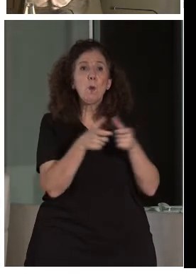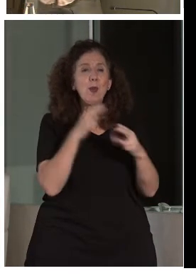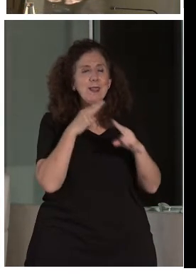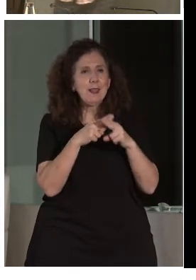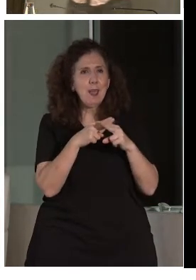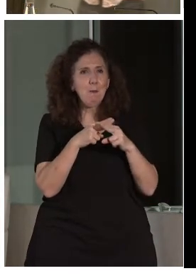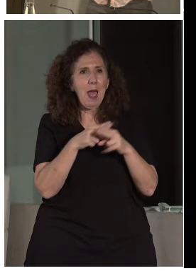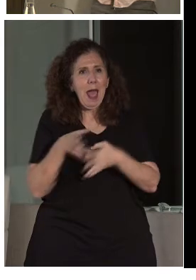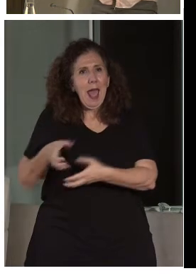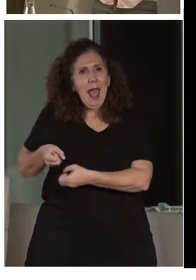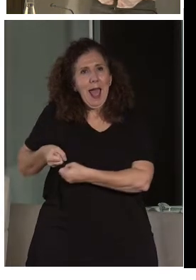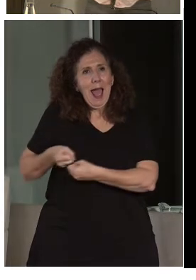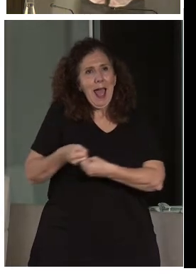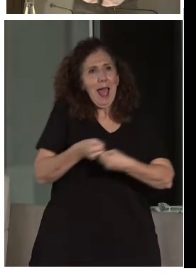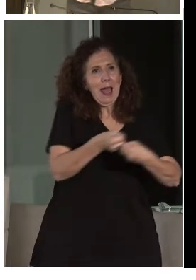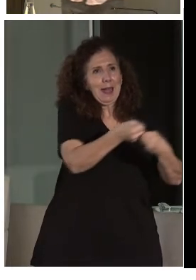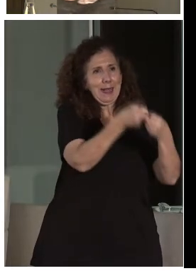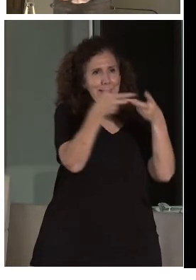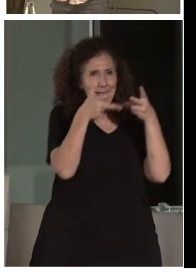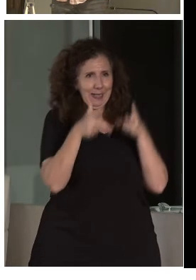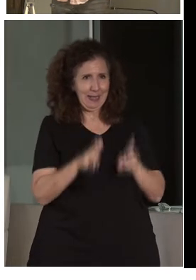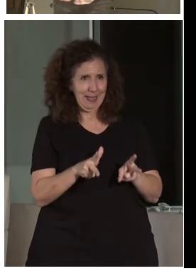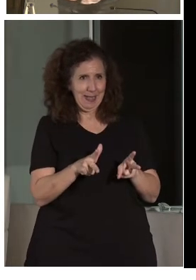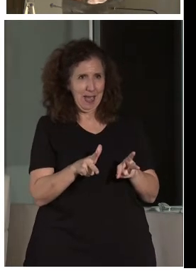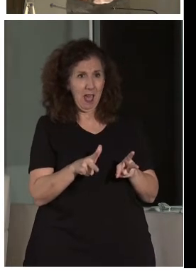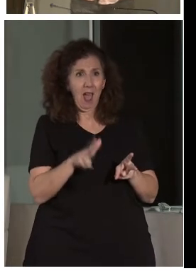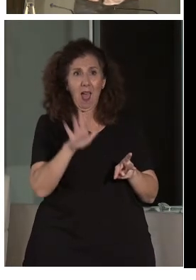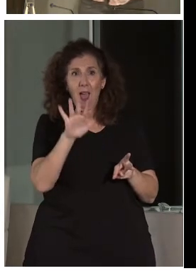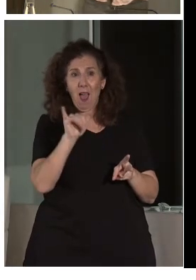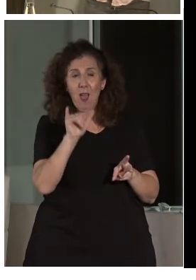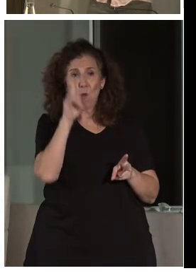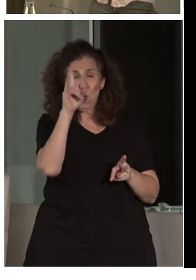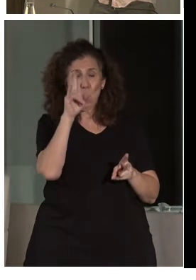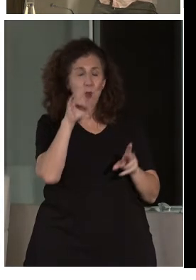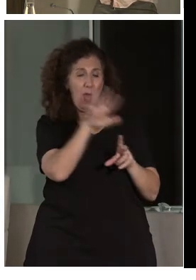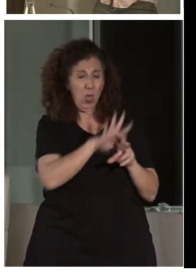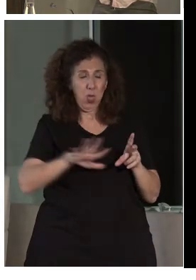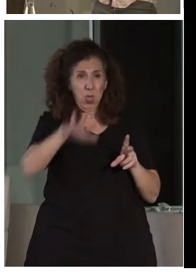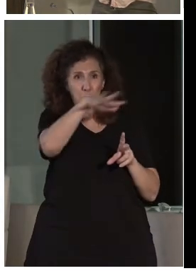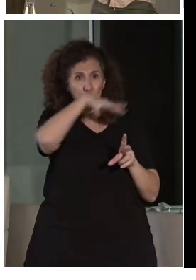Arrastrasillas. Fijaros, están subiendo, si habéis estado en Picos de Europa, hay una zona que es brutal, que es Horcados Rojos. Esto es